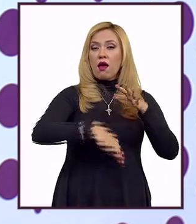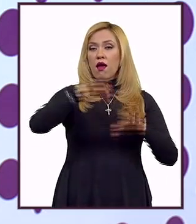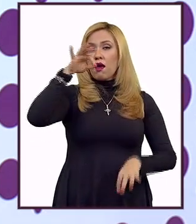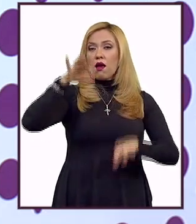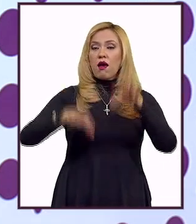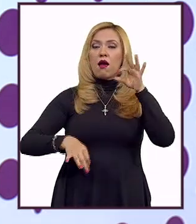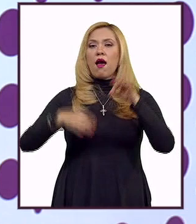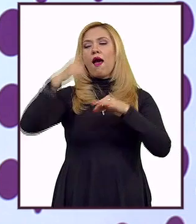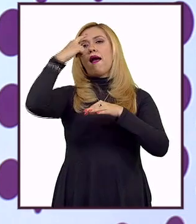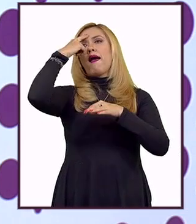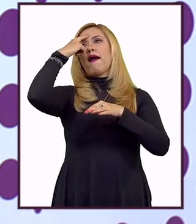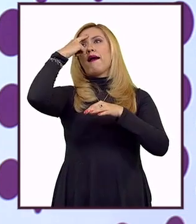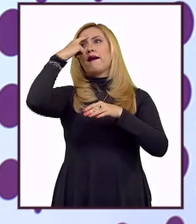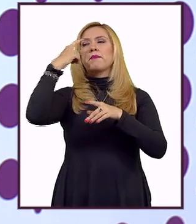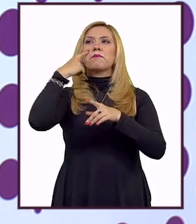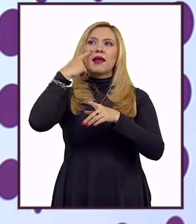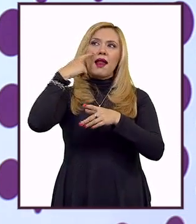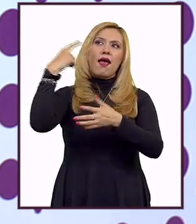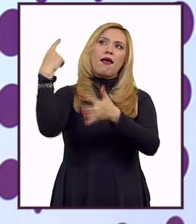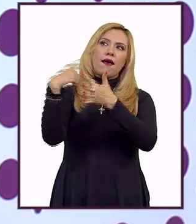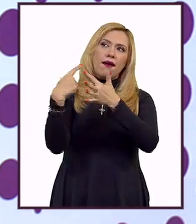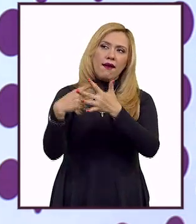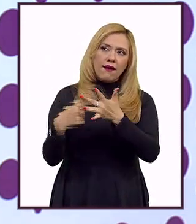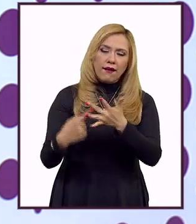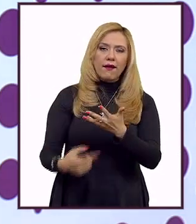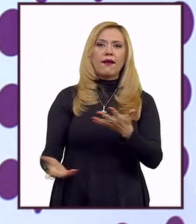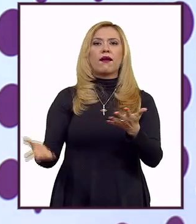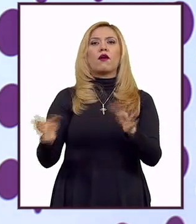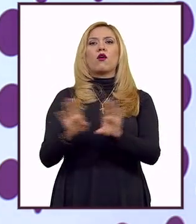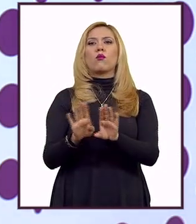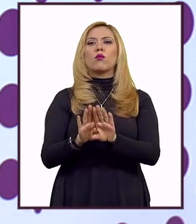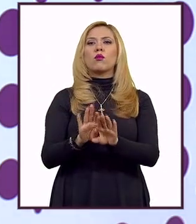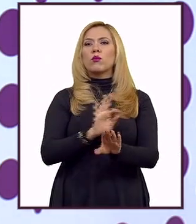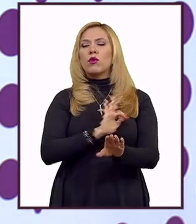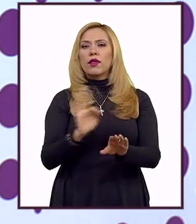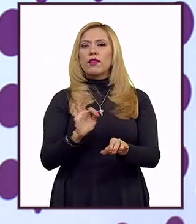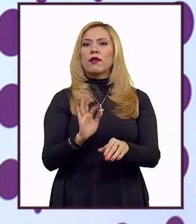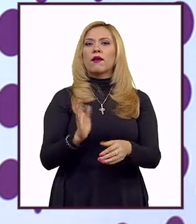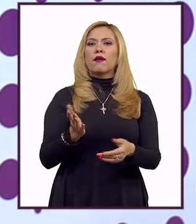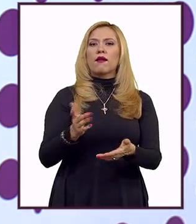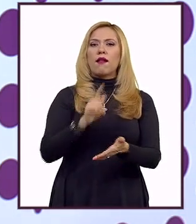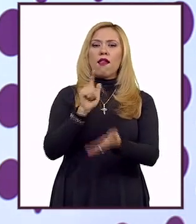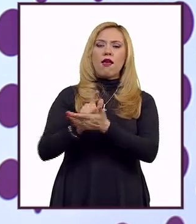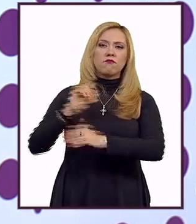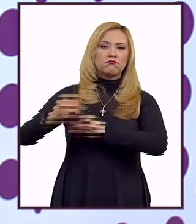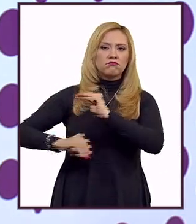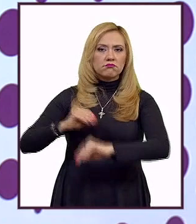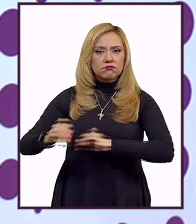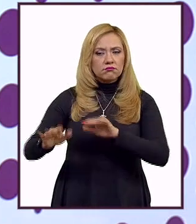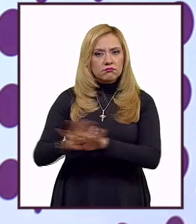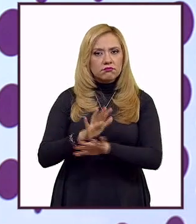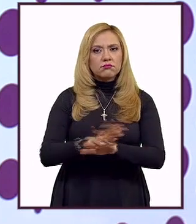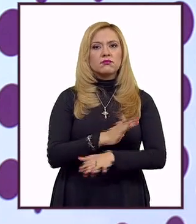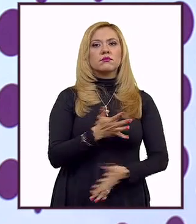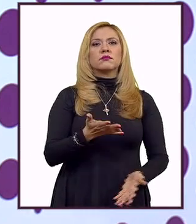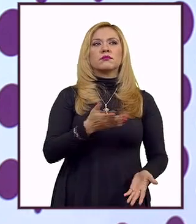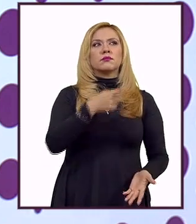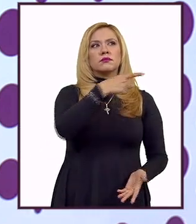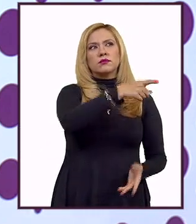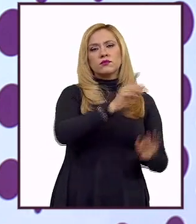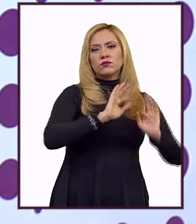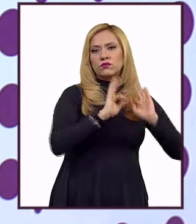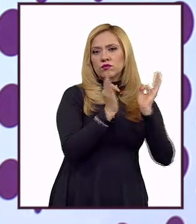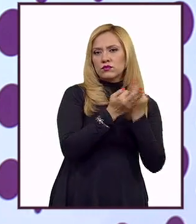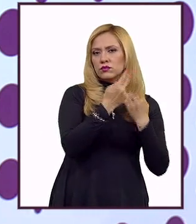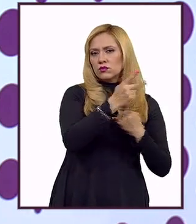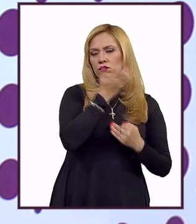se proponen medidas, ¿no? Ya sea estas medidas administrativas, medidas legislativas, reformar ciertas legislaciones. Ese es el